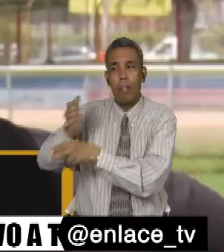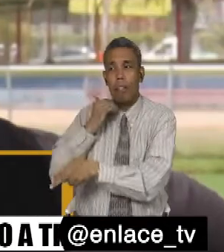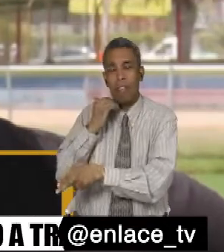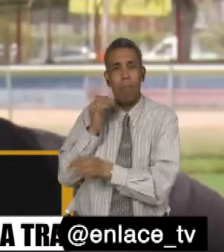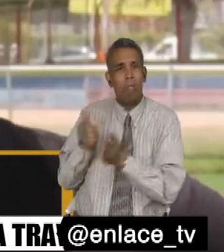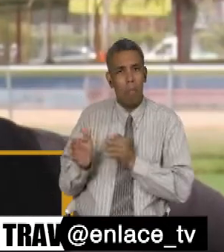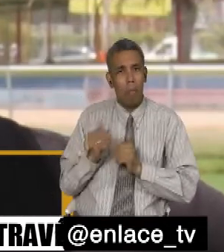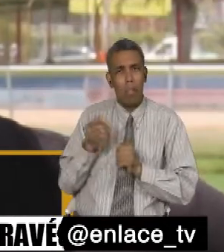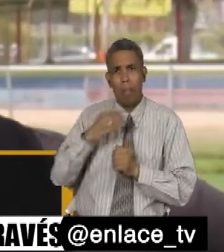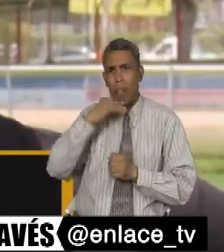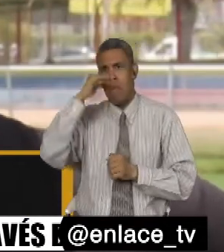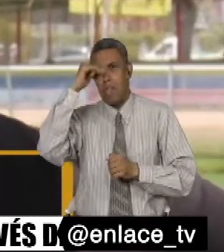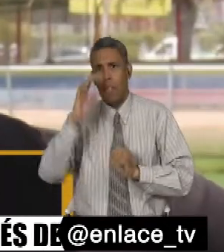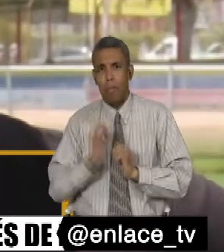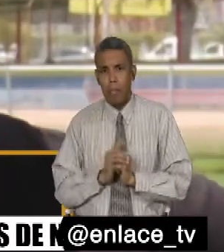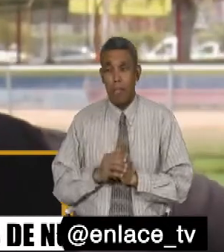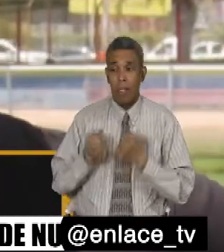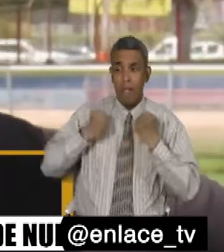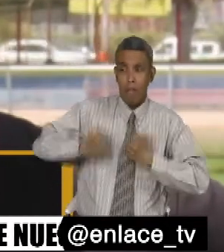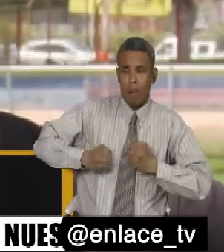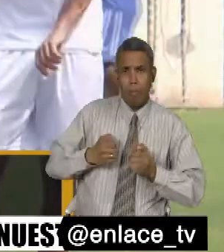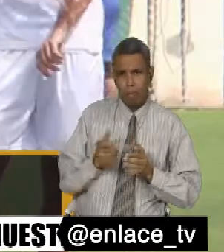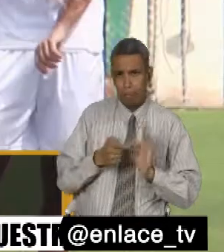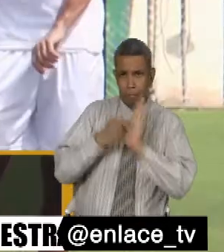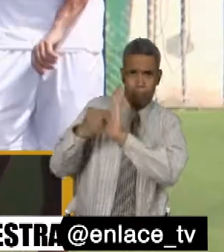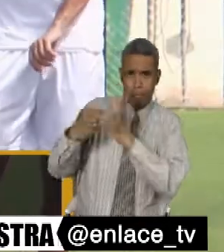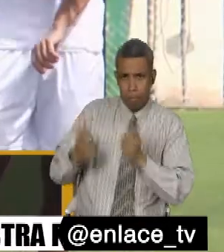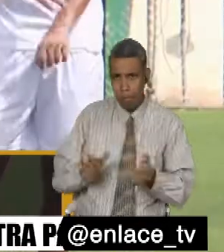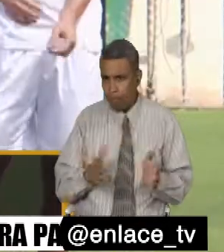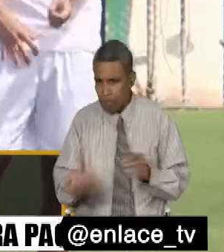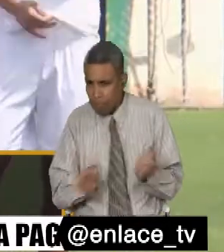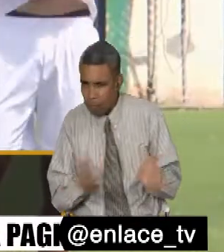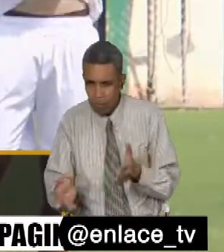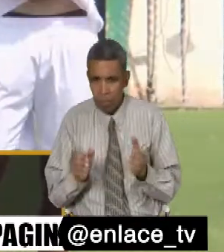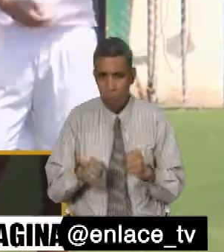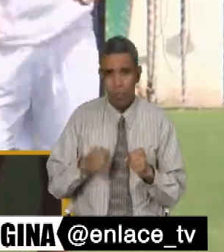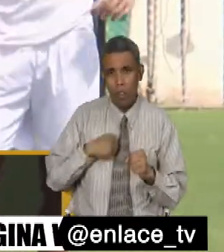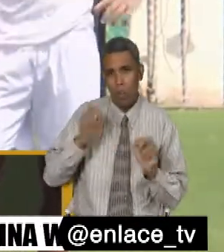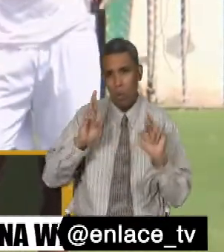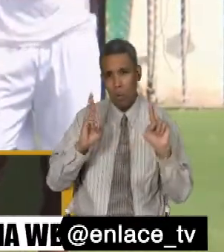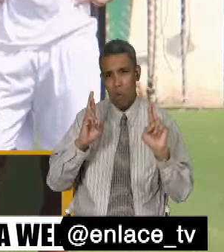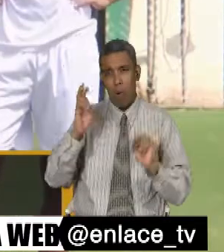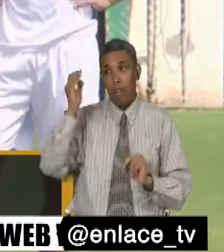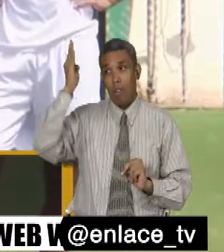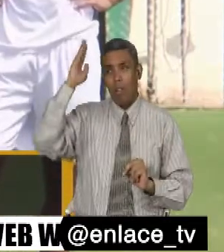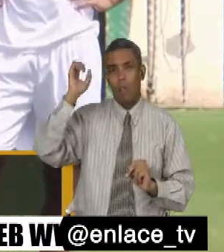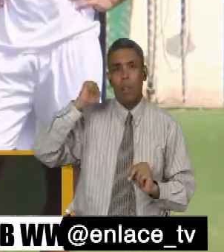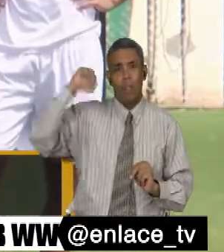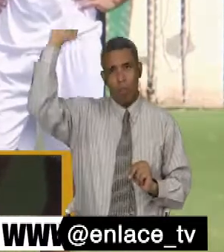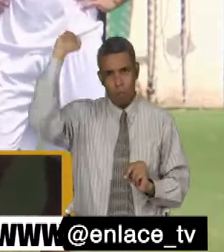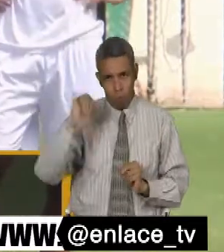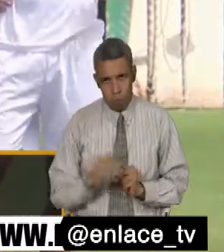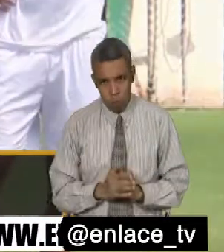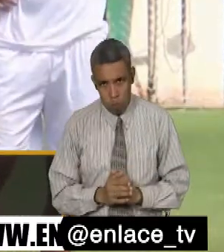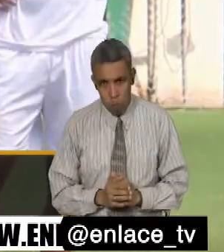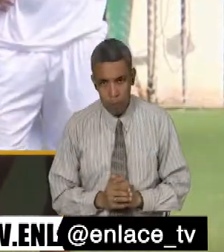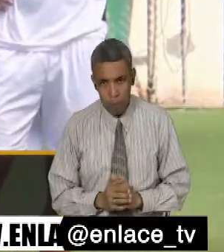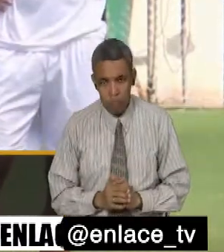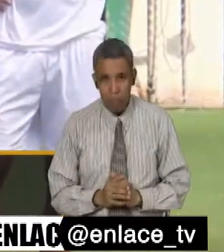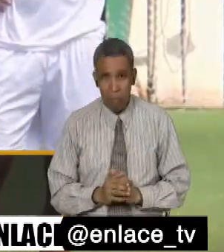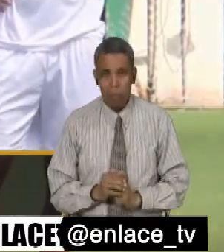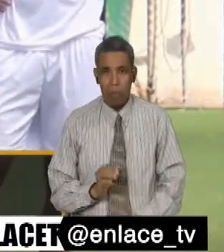todo habían jugar y entonces trataremos de demostrar buen fútbol y dios quiera que podamos quedarnos con la victoria partidos muy seguidos en jugado copa entre